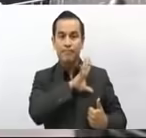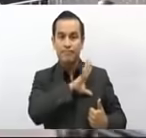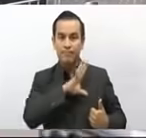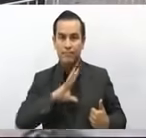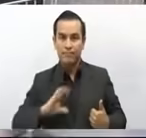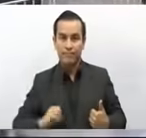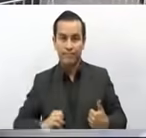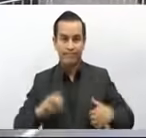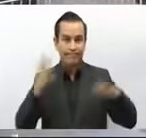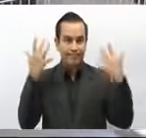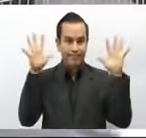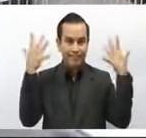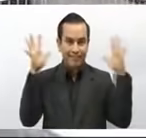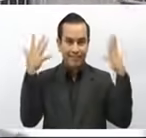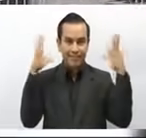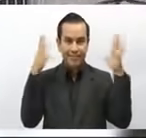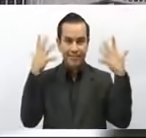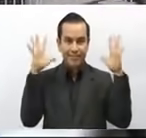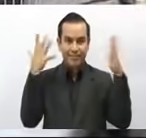Salvador.